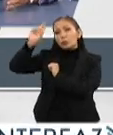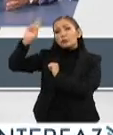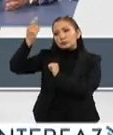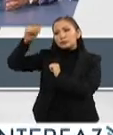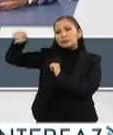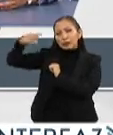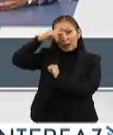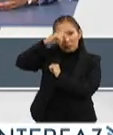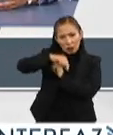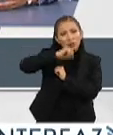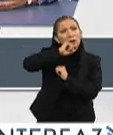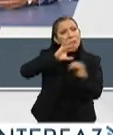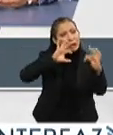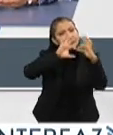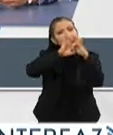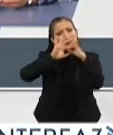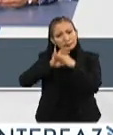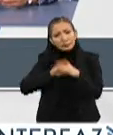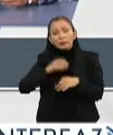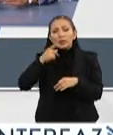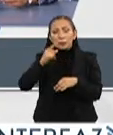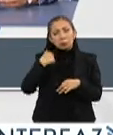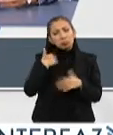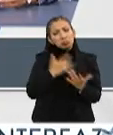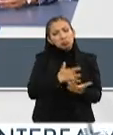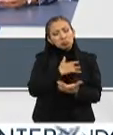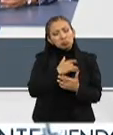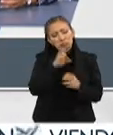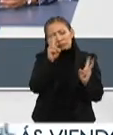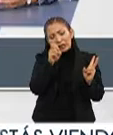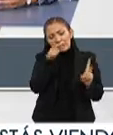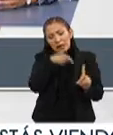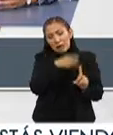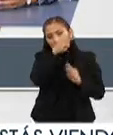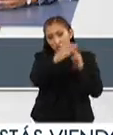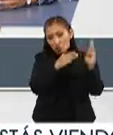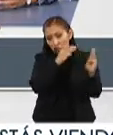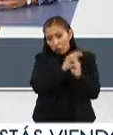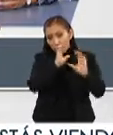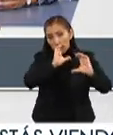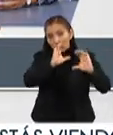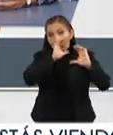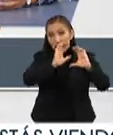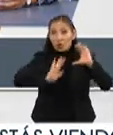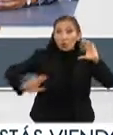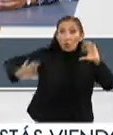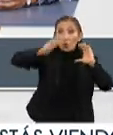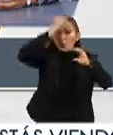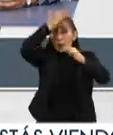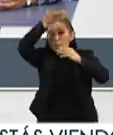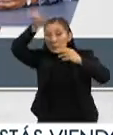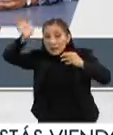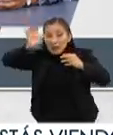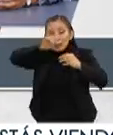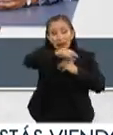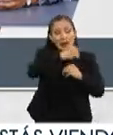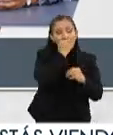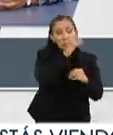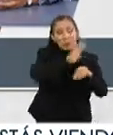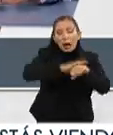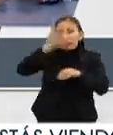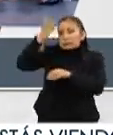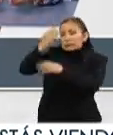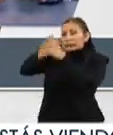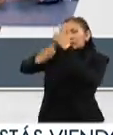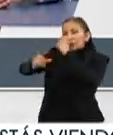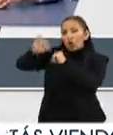universidades nacionales, pero se antoja que en este tema global del cuidado al ambiente, el alumno se enriquezca con